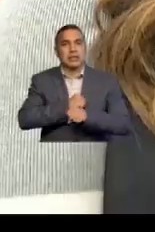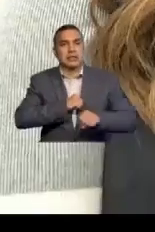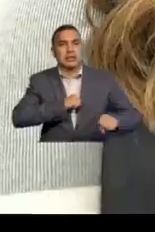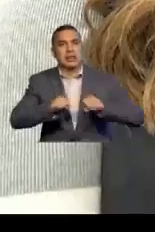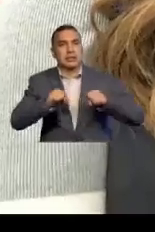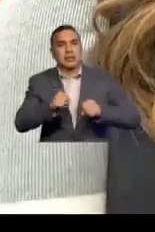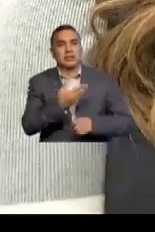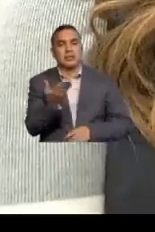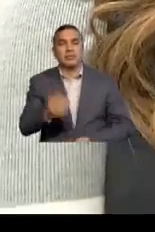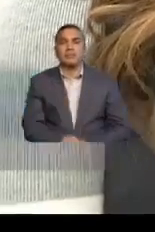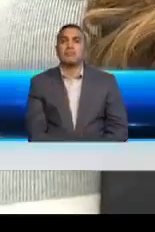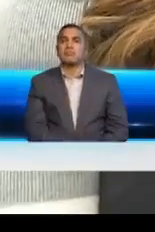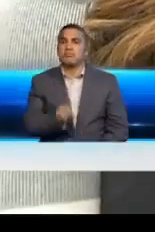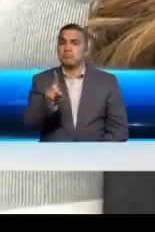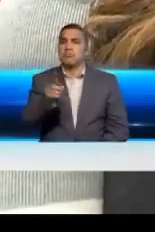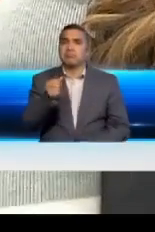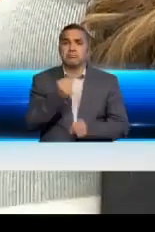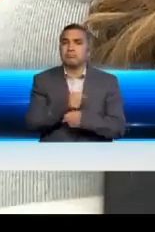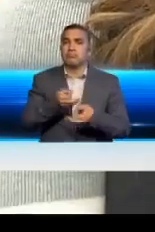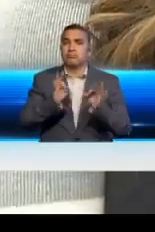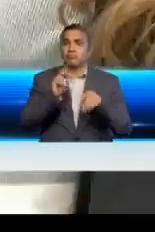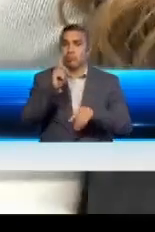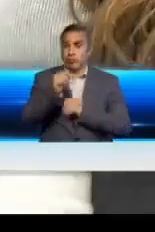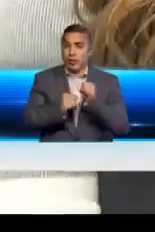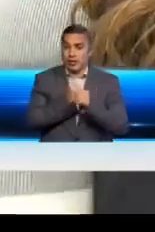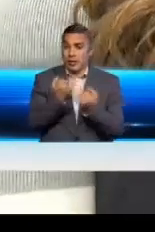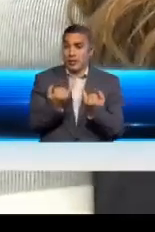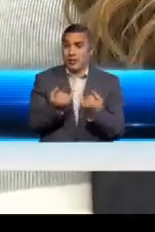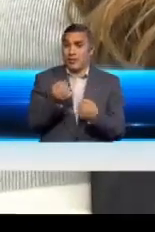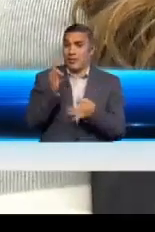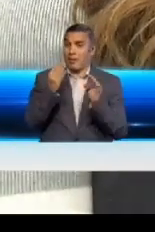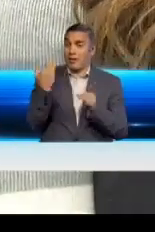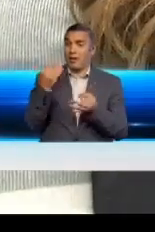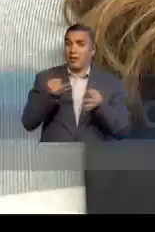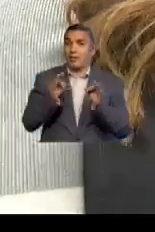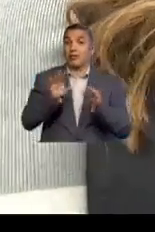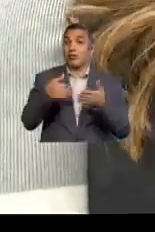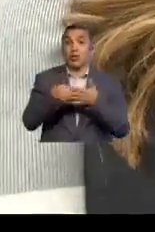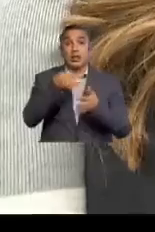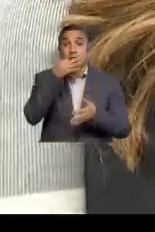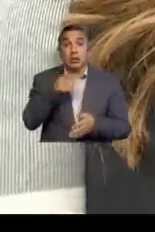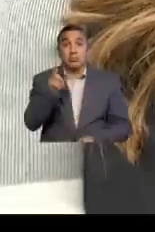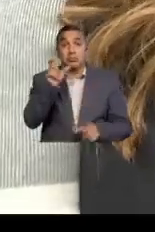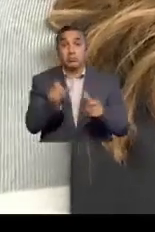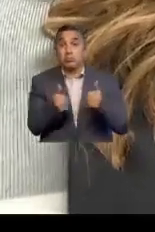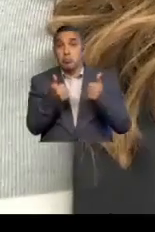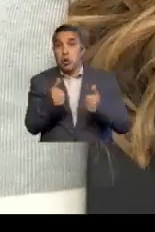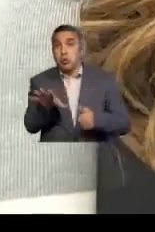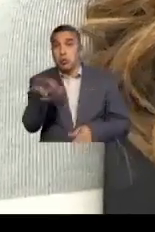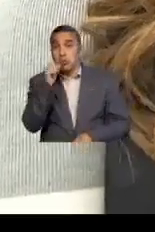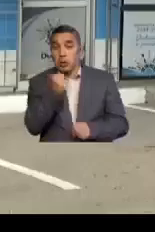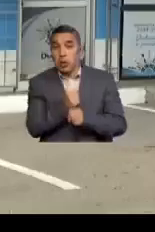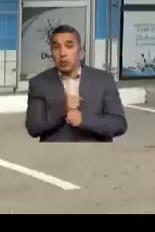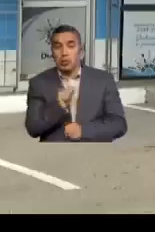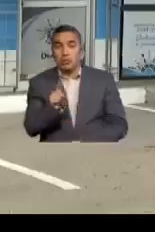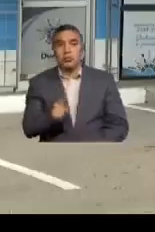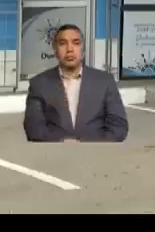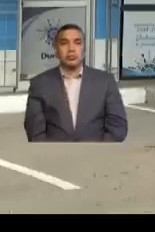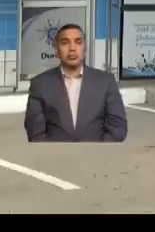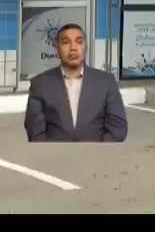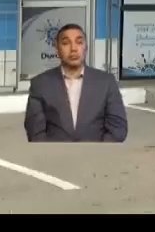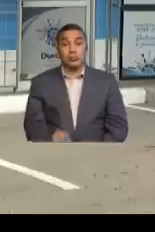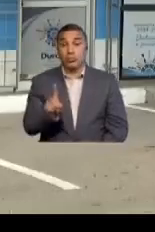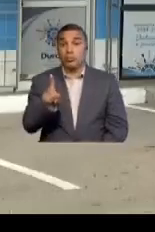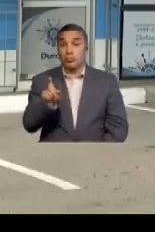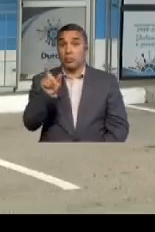trámite. Ella ingresa en febrero de este año. Se realizan todas las pruebas, es una persona idónea para el cargo establecido. Una gente que ha